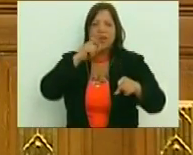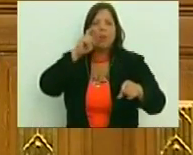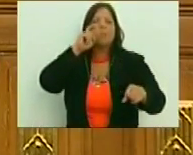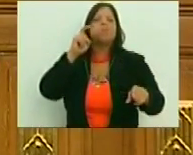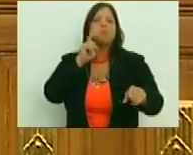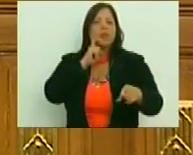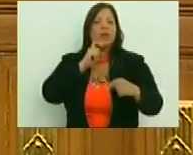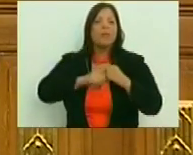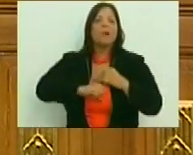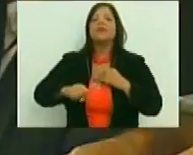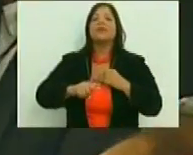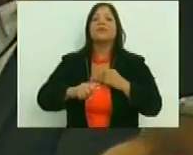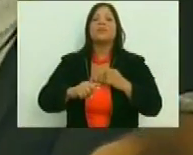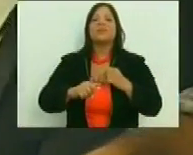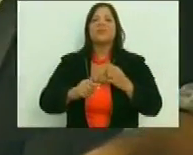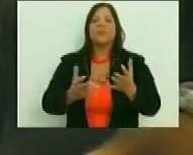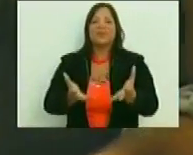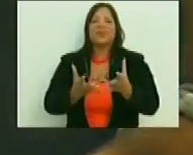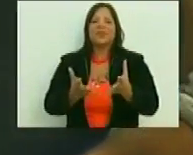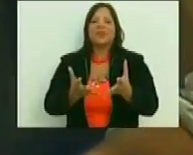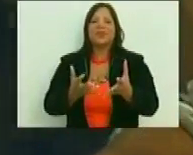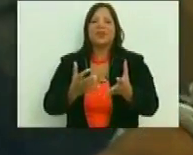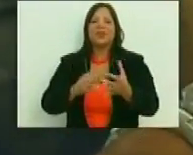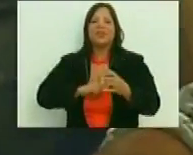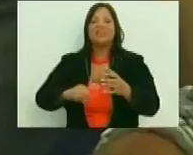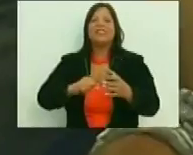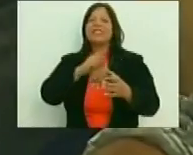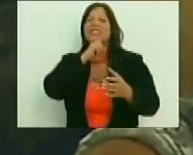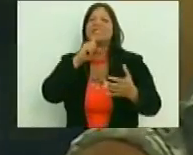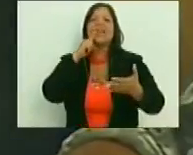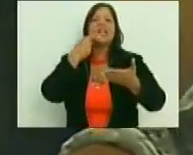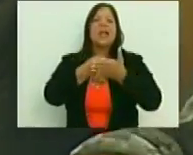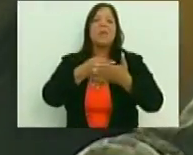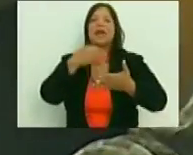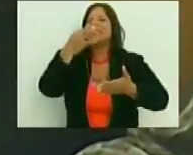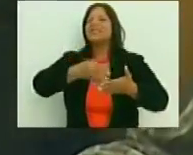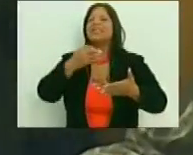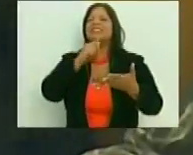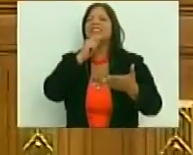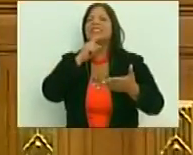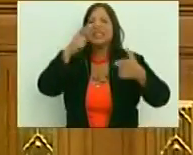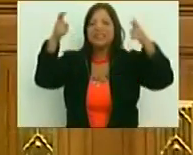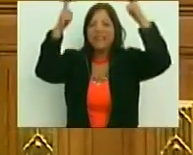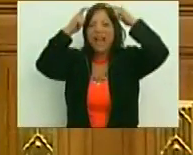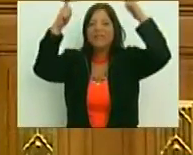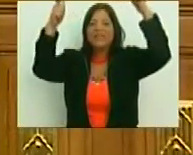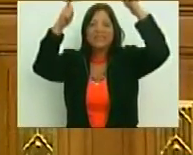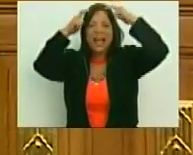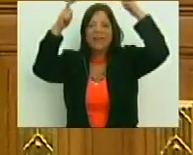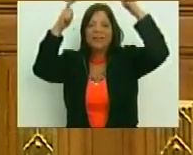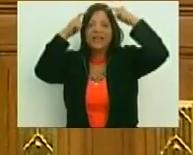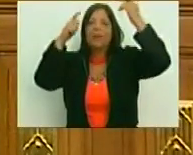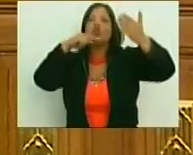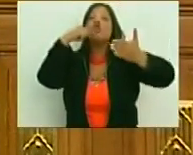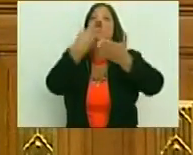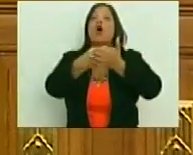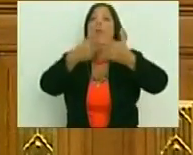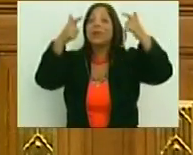partero. Ese partero se llama y se llamará por siempre Hugo Chávez Frías.